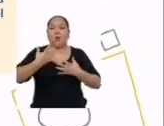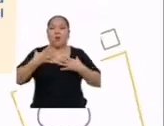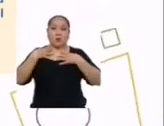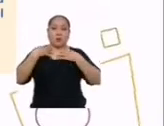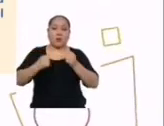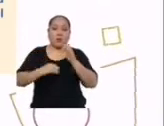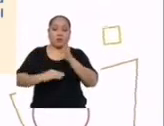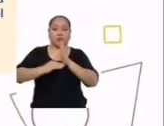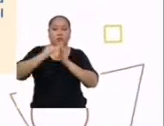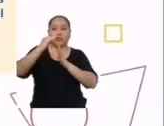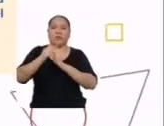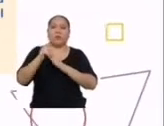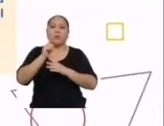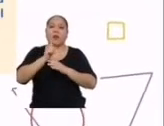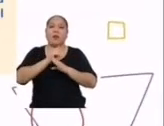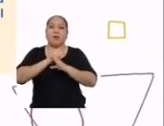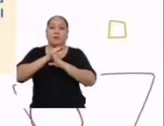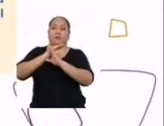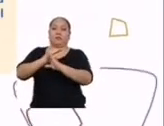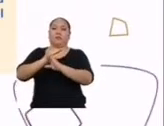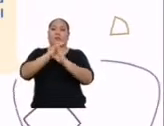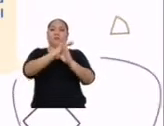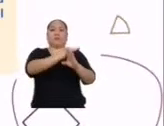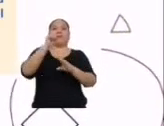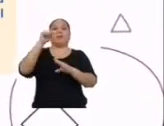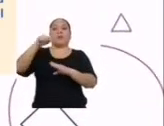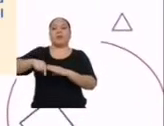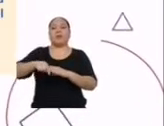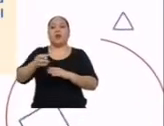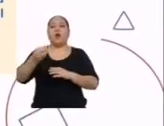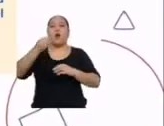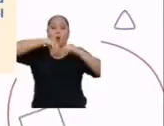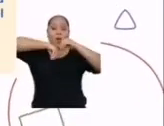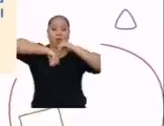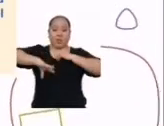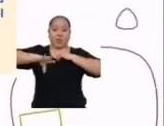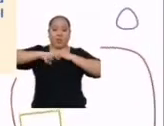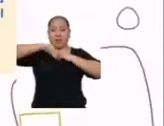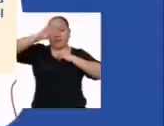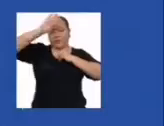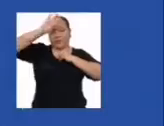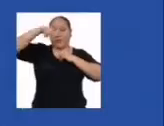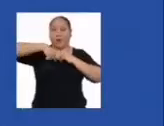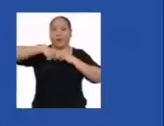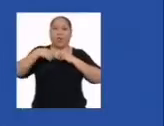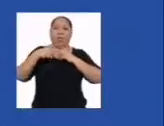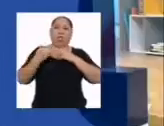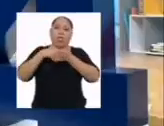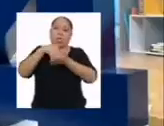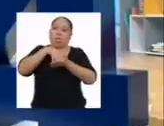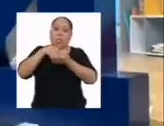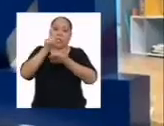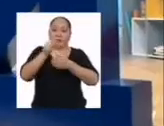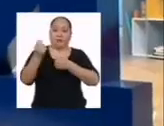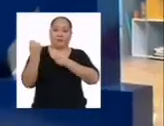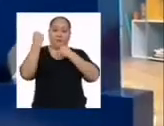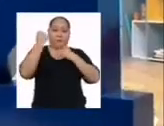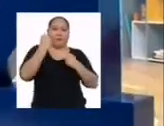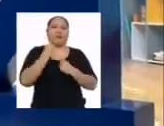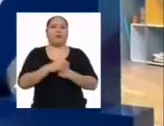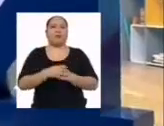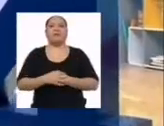para reducir el impacto del virus en caso de contagio. ¿De qué trata lo que acabas de escuchar? Fácil,